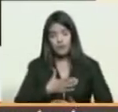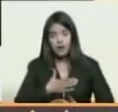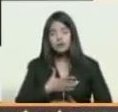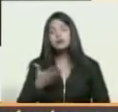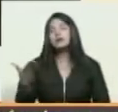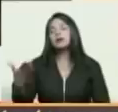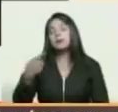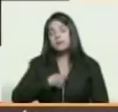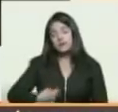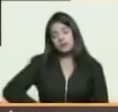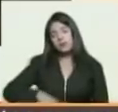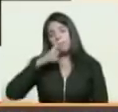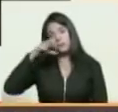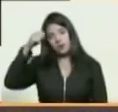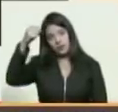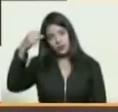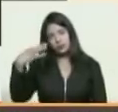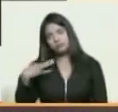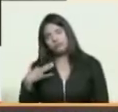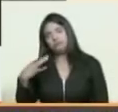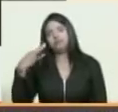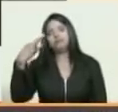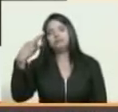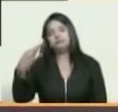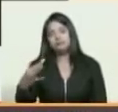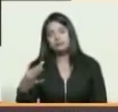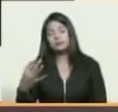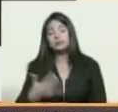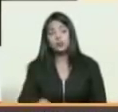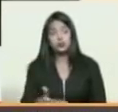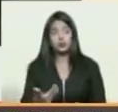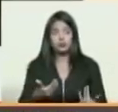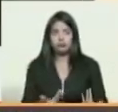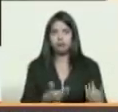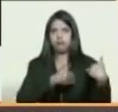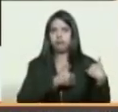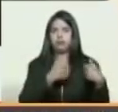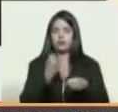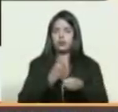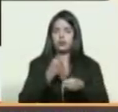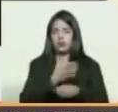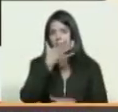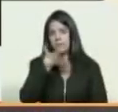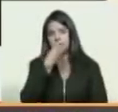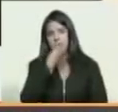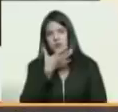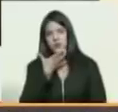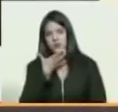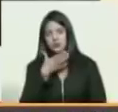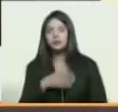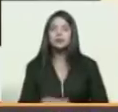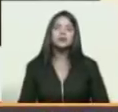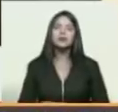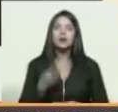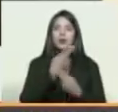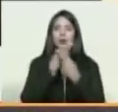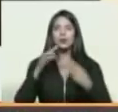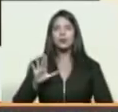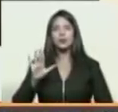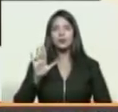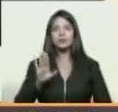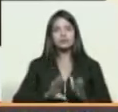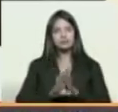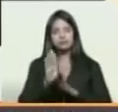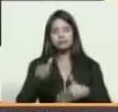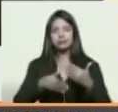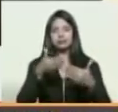compañero presidente Nicolás Maduro de encomendarme esta hermosa tarea. Nuestro compromiso crece